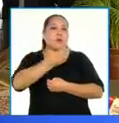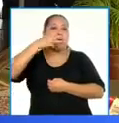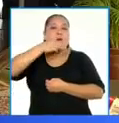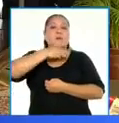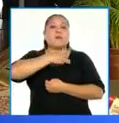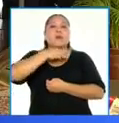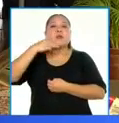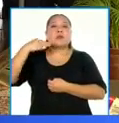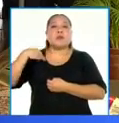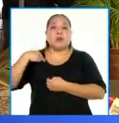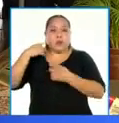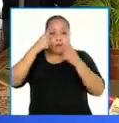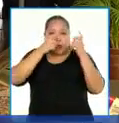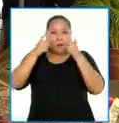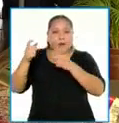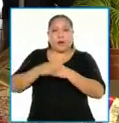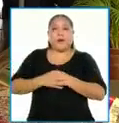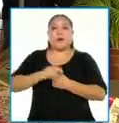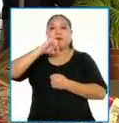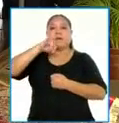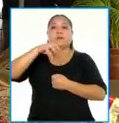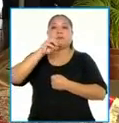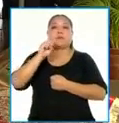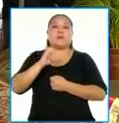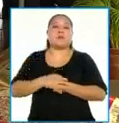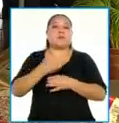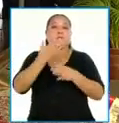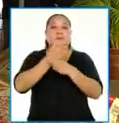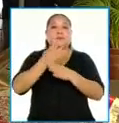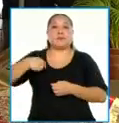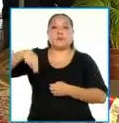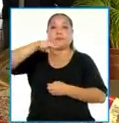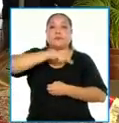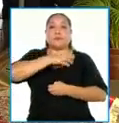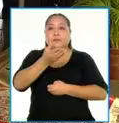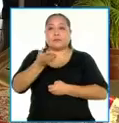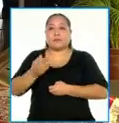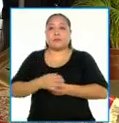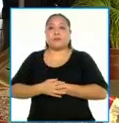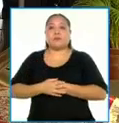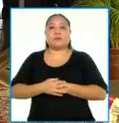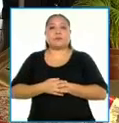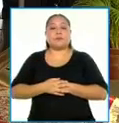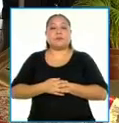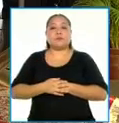ministro del Interior, José Eliche, va a compartir con todos nosotros los